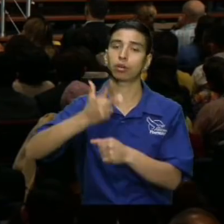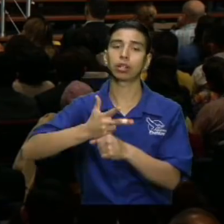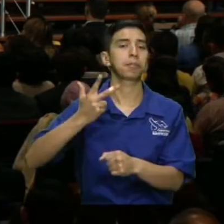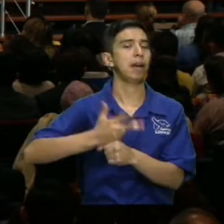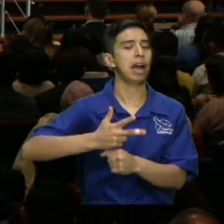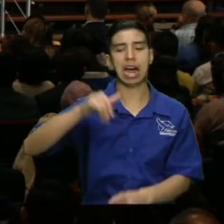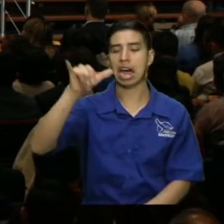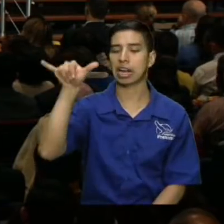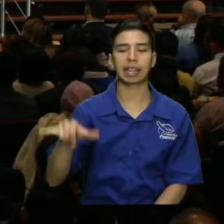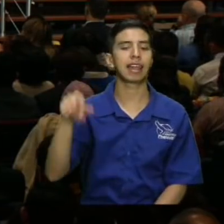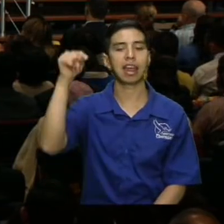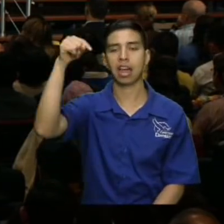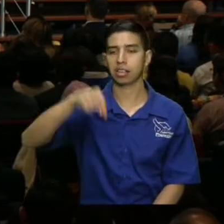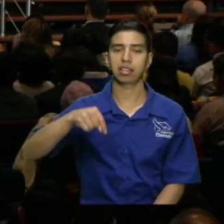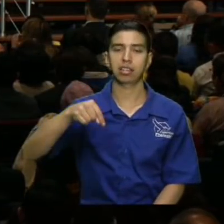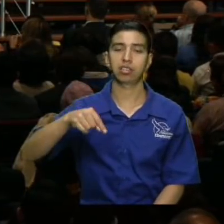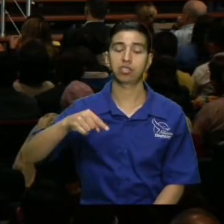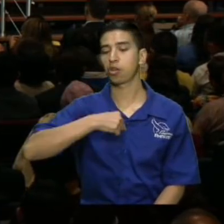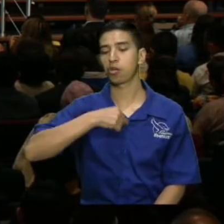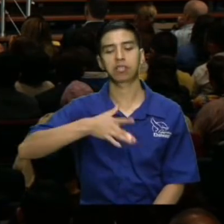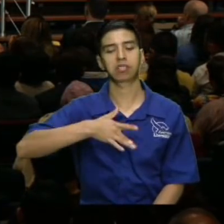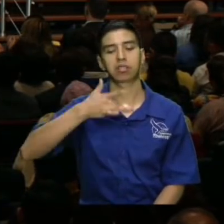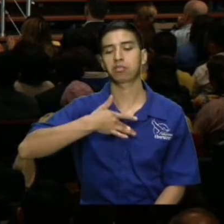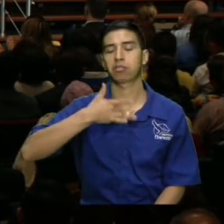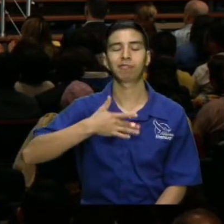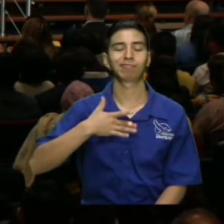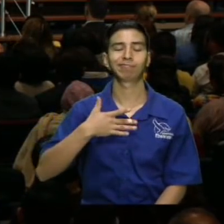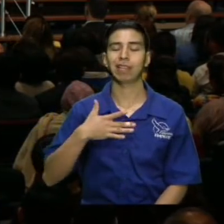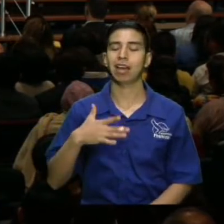Yo de veras, hermano, me siento tan sabroso en la zona 5.